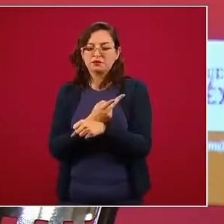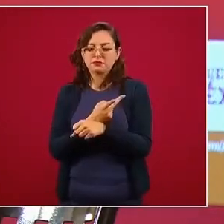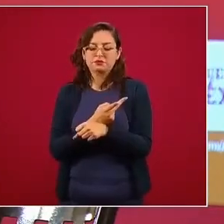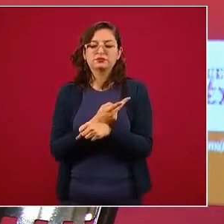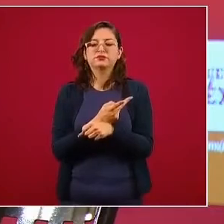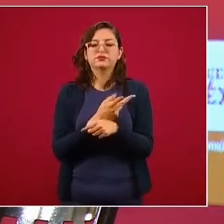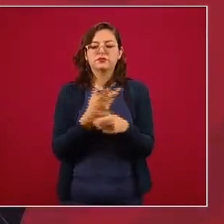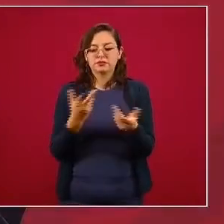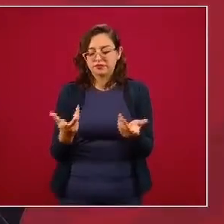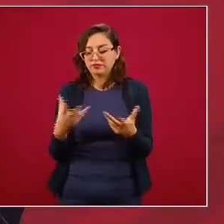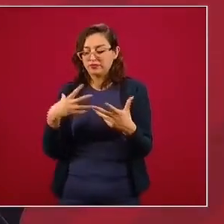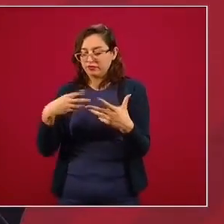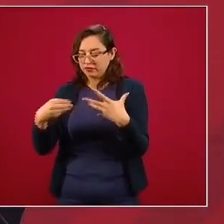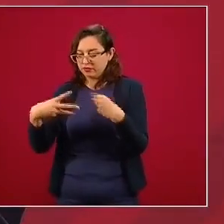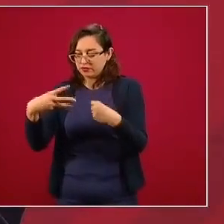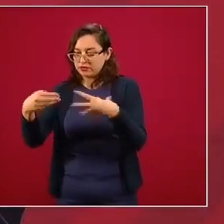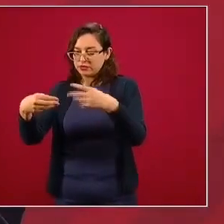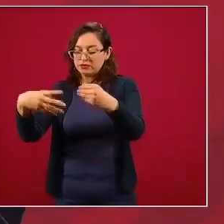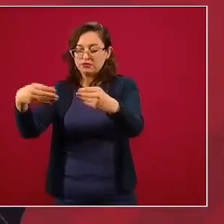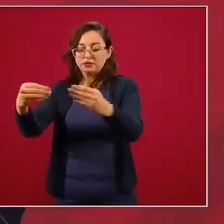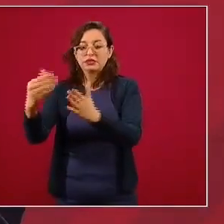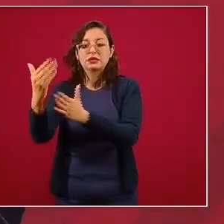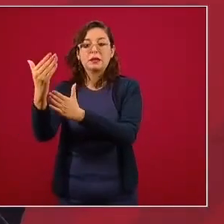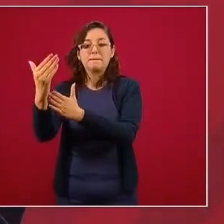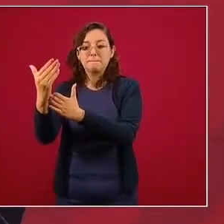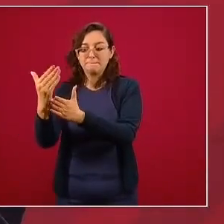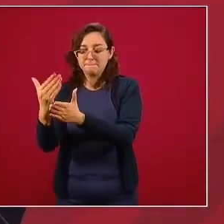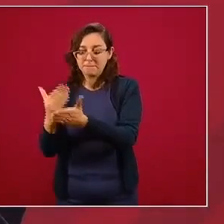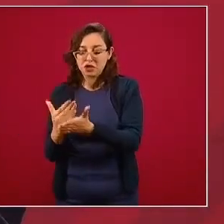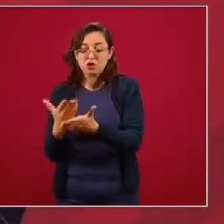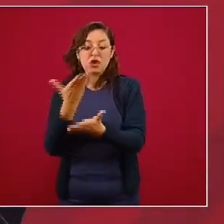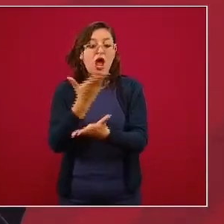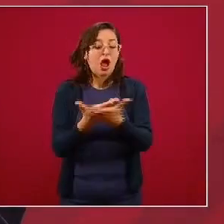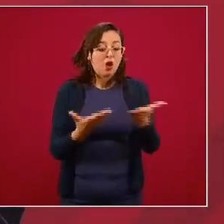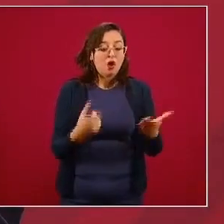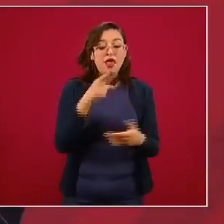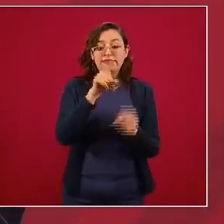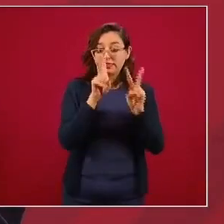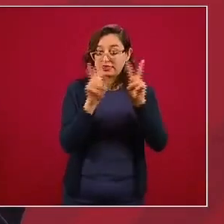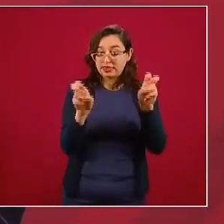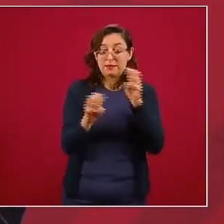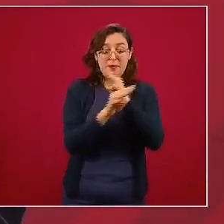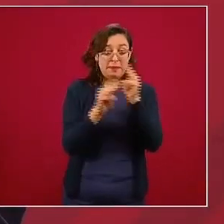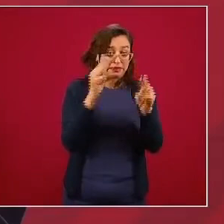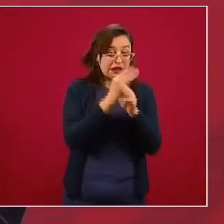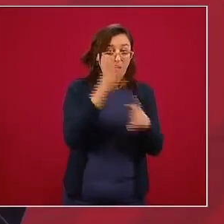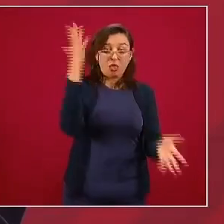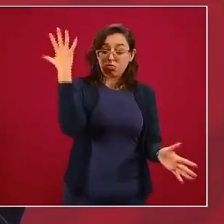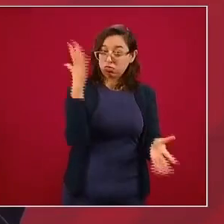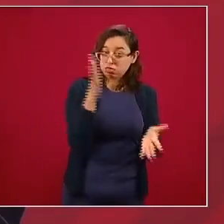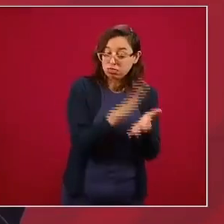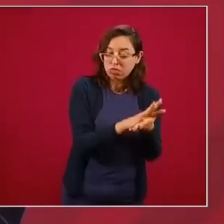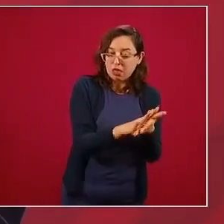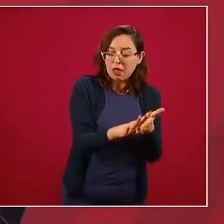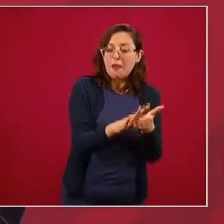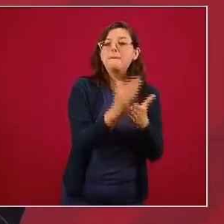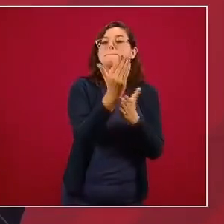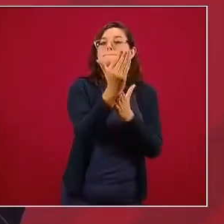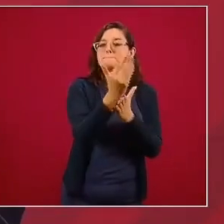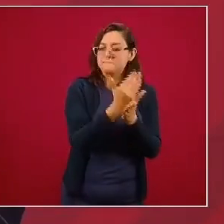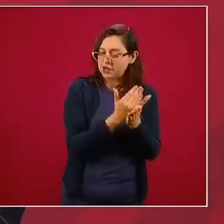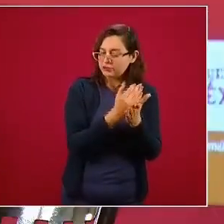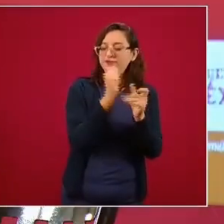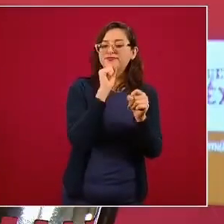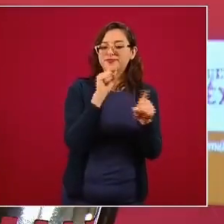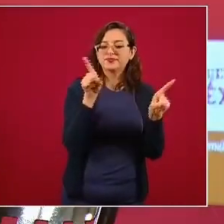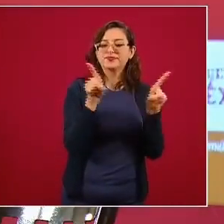se desaceleró. Entonces la frecuencia de que eso ocurra hoy es mucho menor de lo que era en